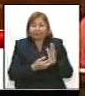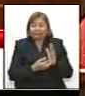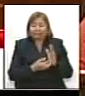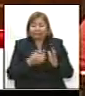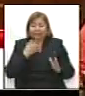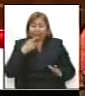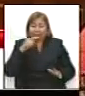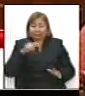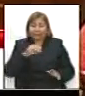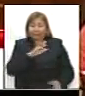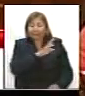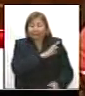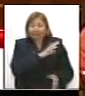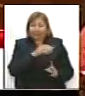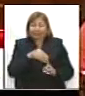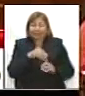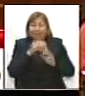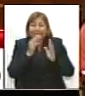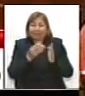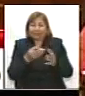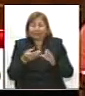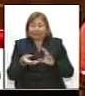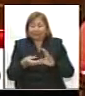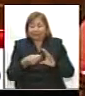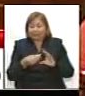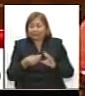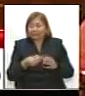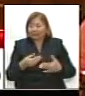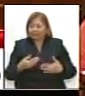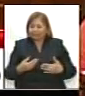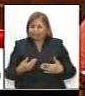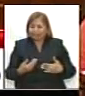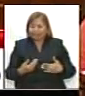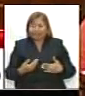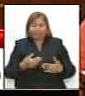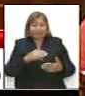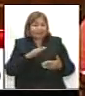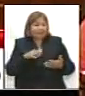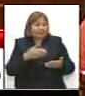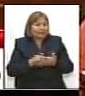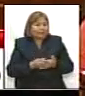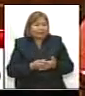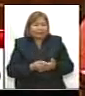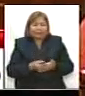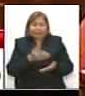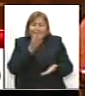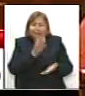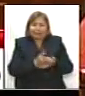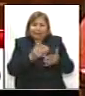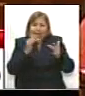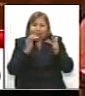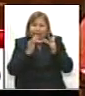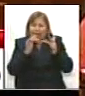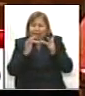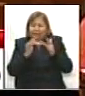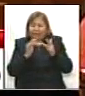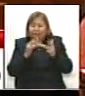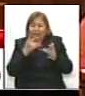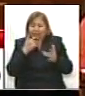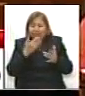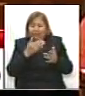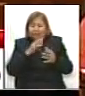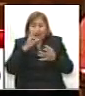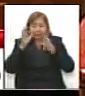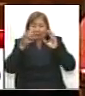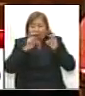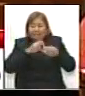esta Fiscalía Especializada en Delitos de Corrupción pudiera ver en general los delitos conexos, sean estos complejos